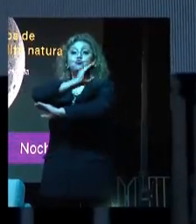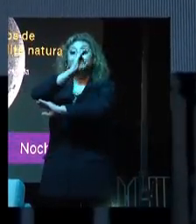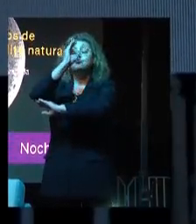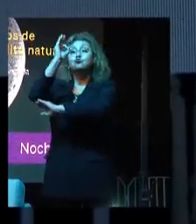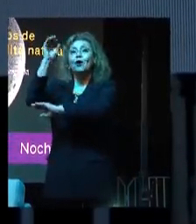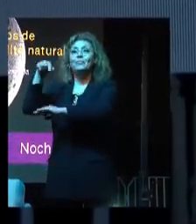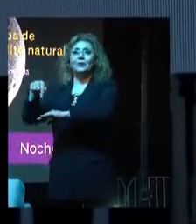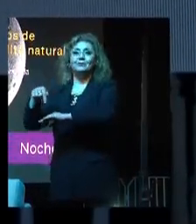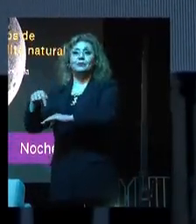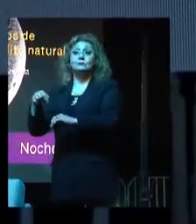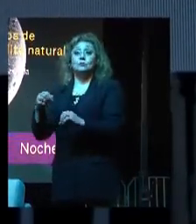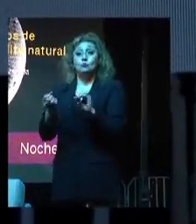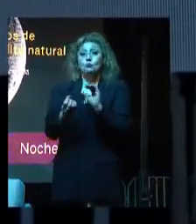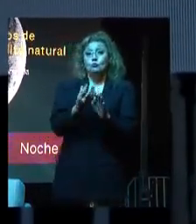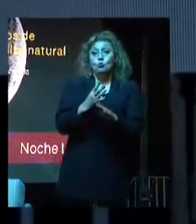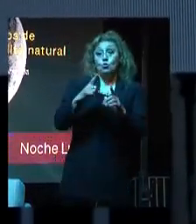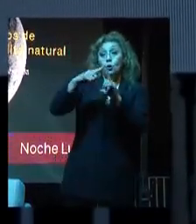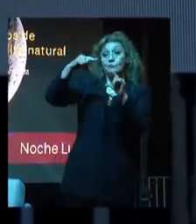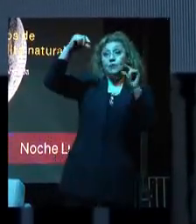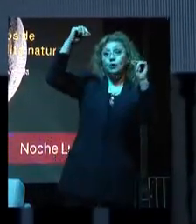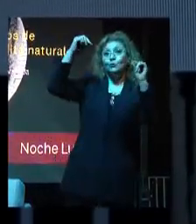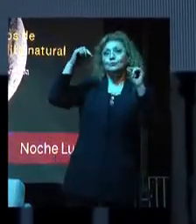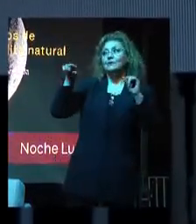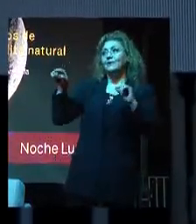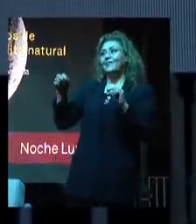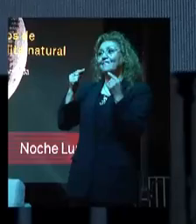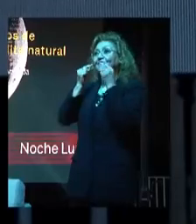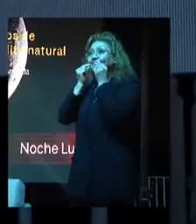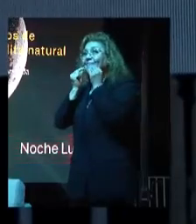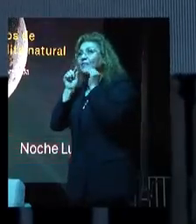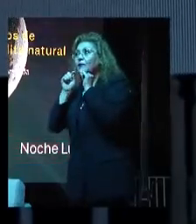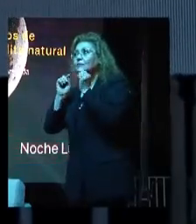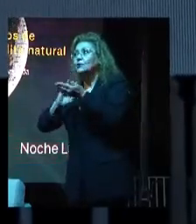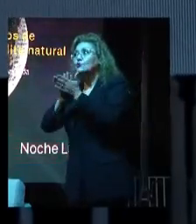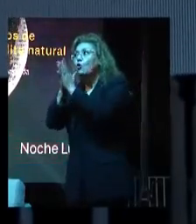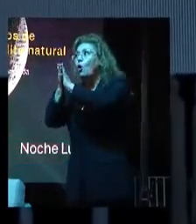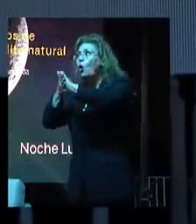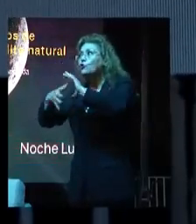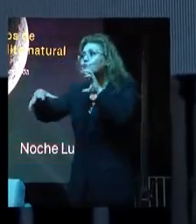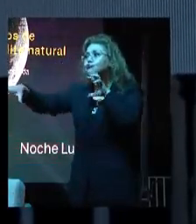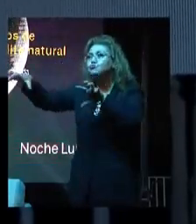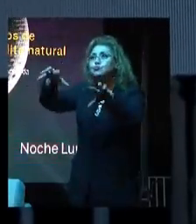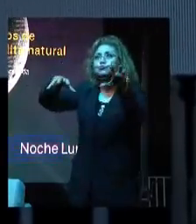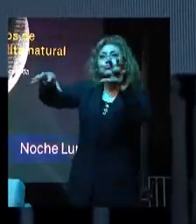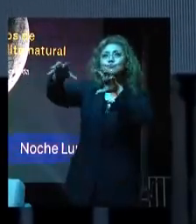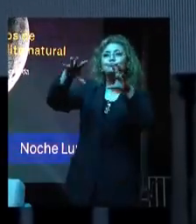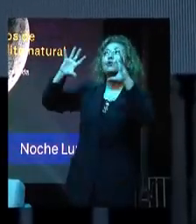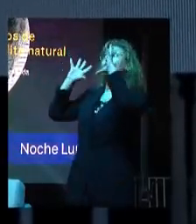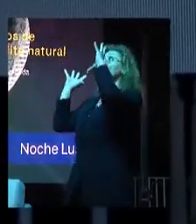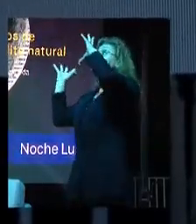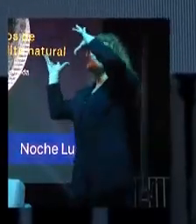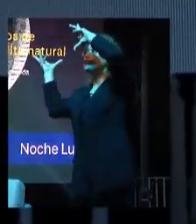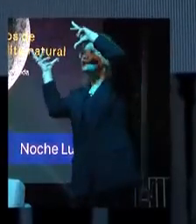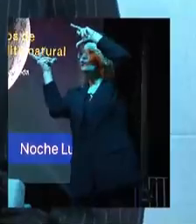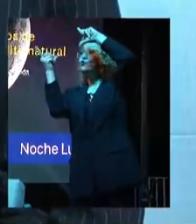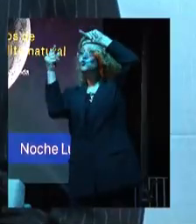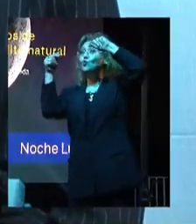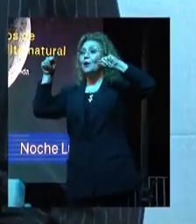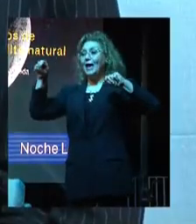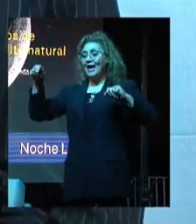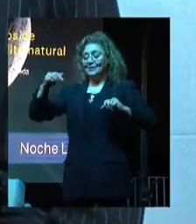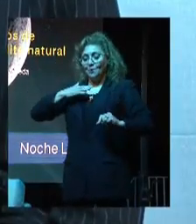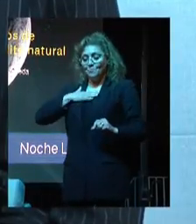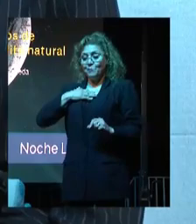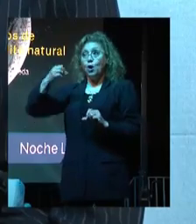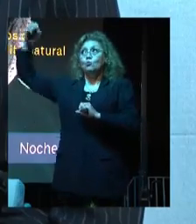si los vampiros, todos se activaban con luna llena, porque con luna llena es cuando uno tiene